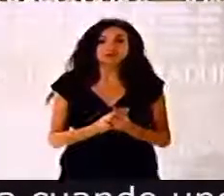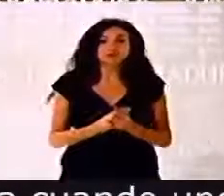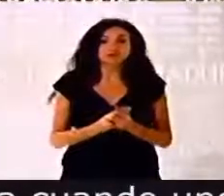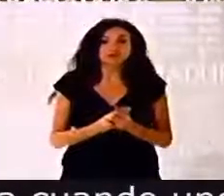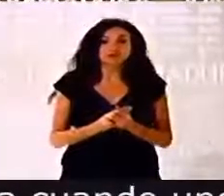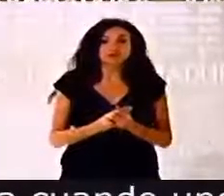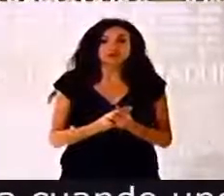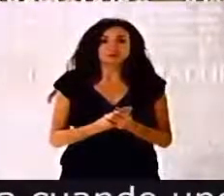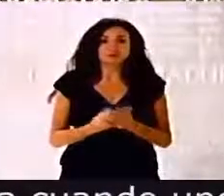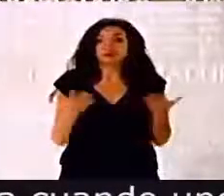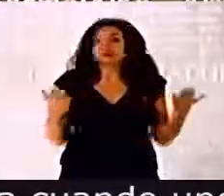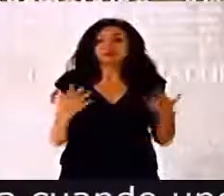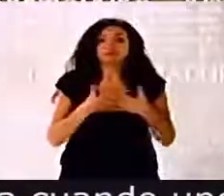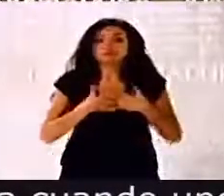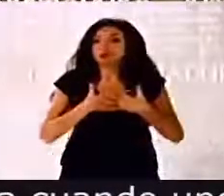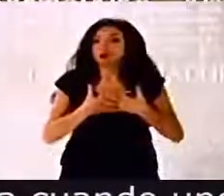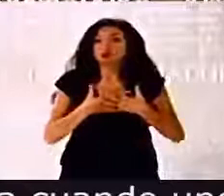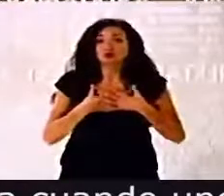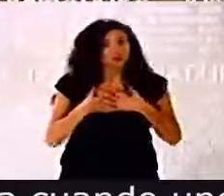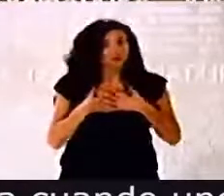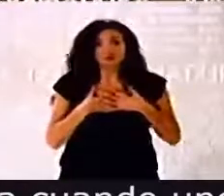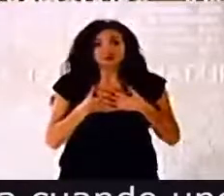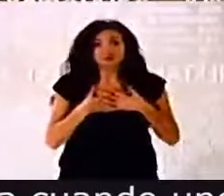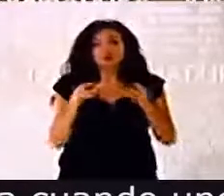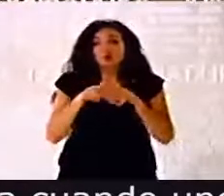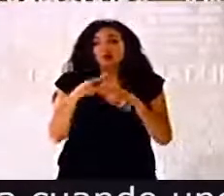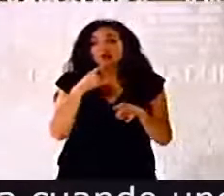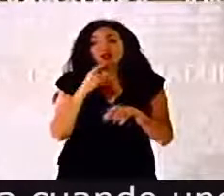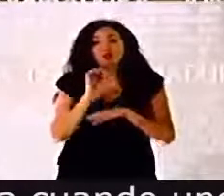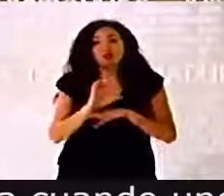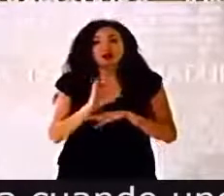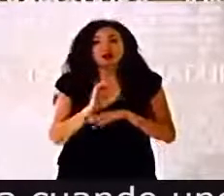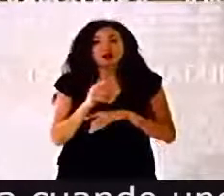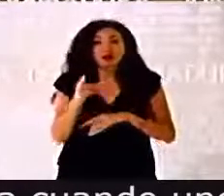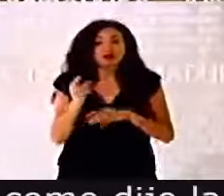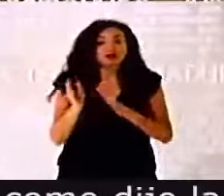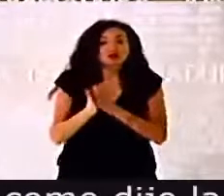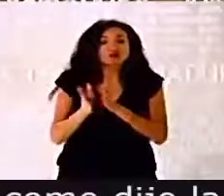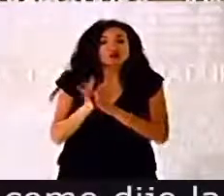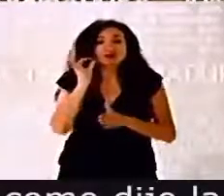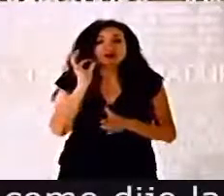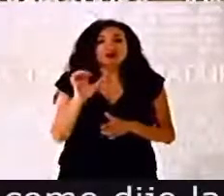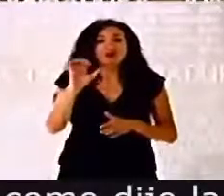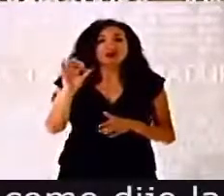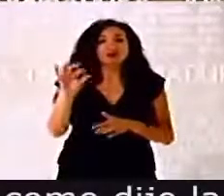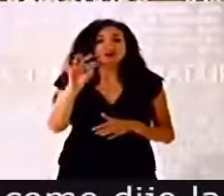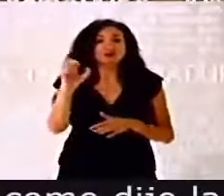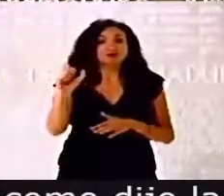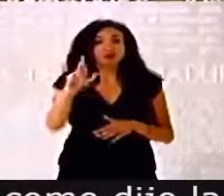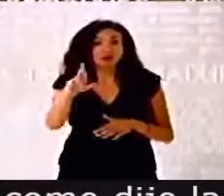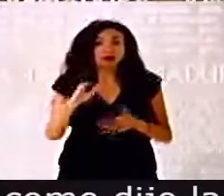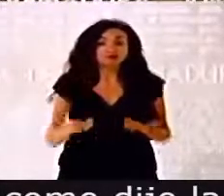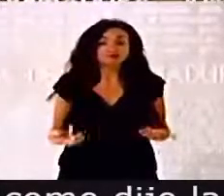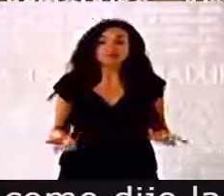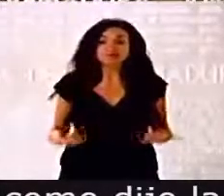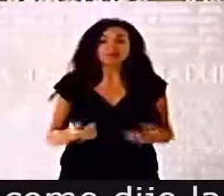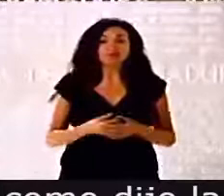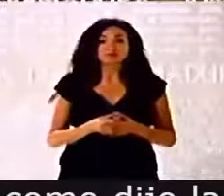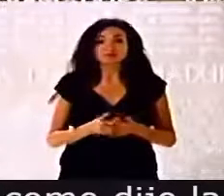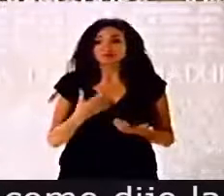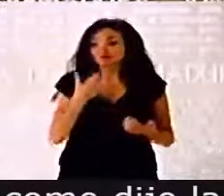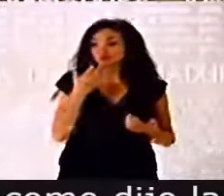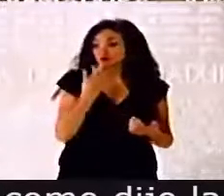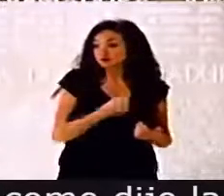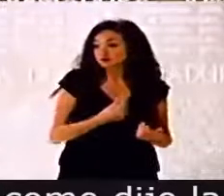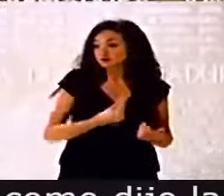pues lamentarlo profundamente, como dijo la consejera del ramo, mi compañera Esther, el otro día, pero el que se levanta será el que